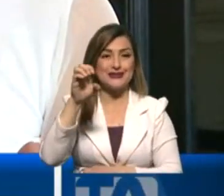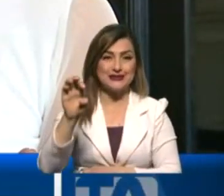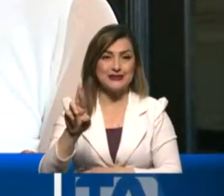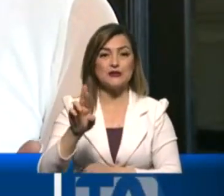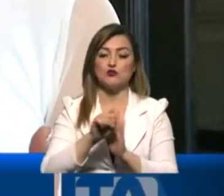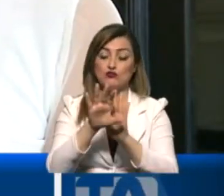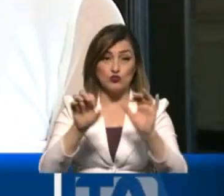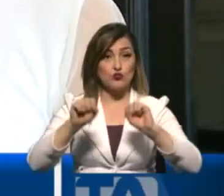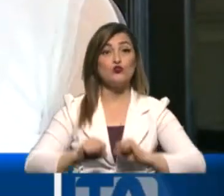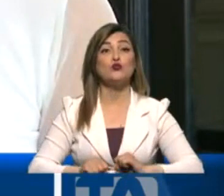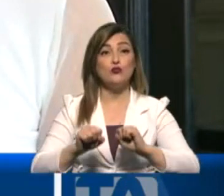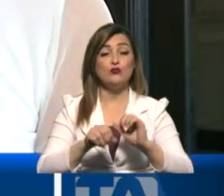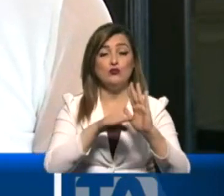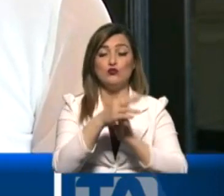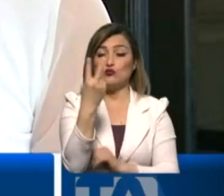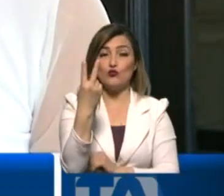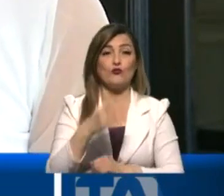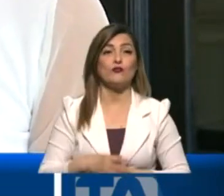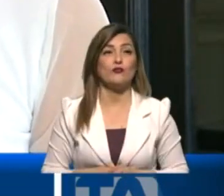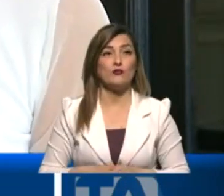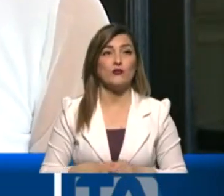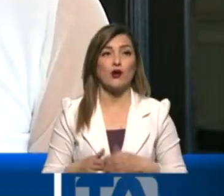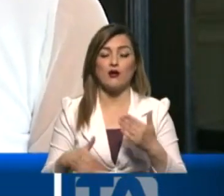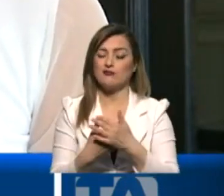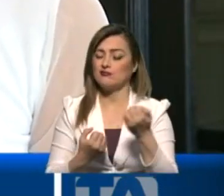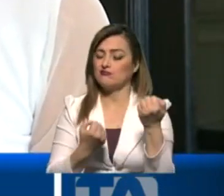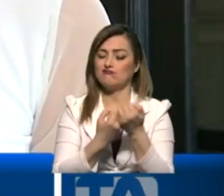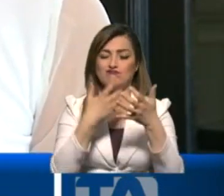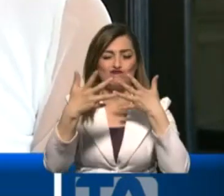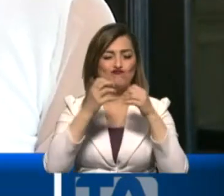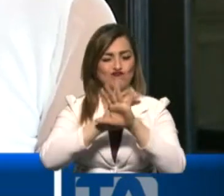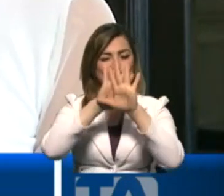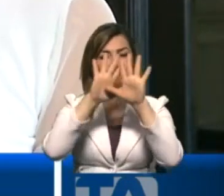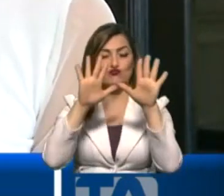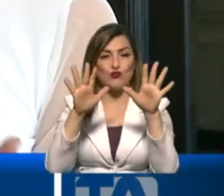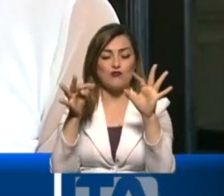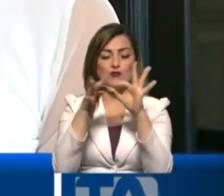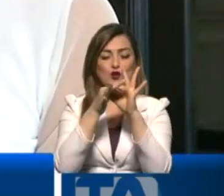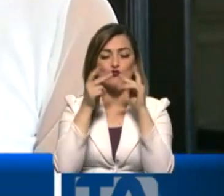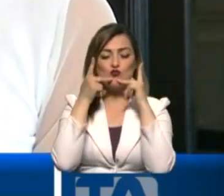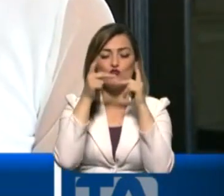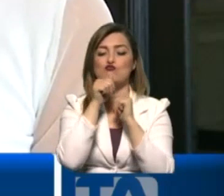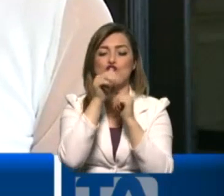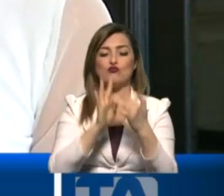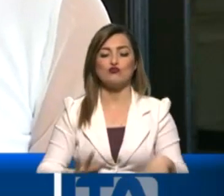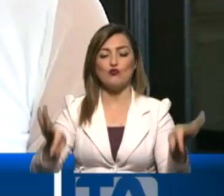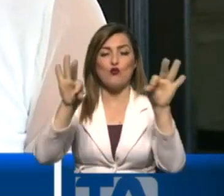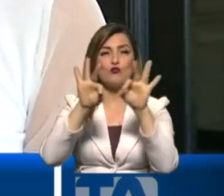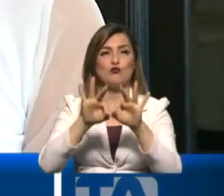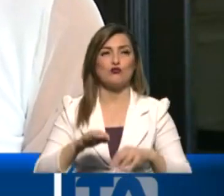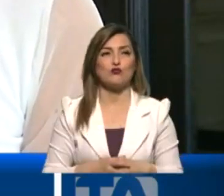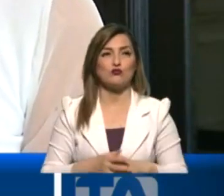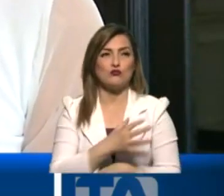hacer donaciones, existen dos cuentas. Todos tenemos que apoyar de una manera transparente. Estas alianzas público-privadas son muy importantes